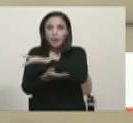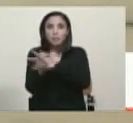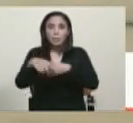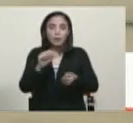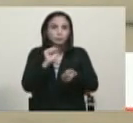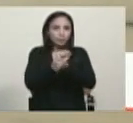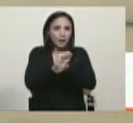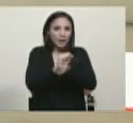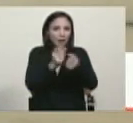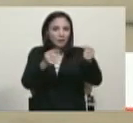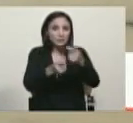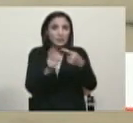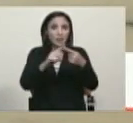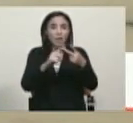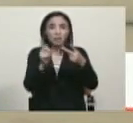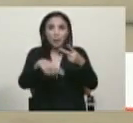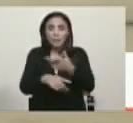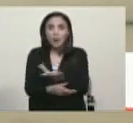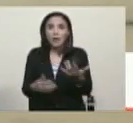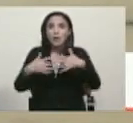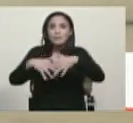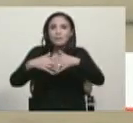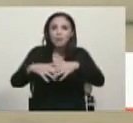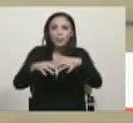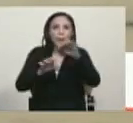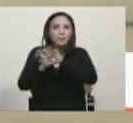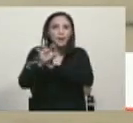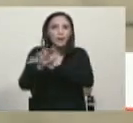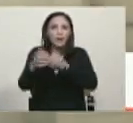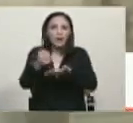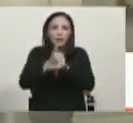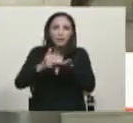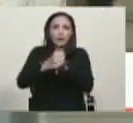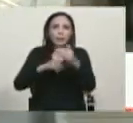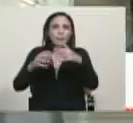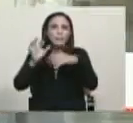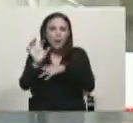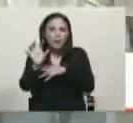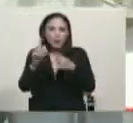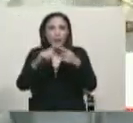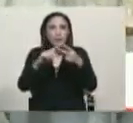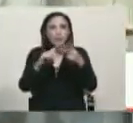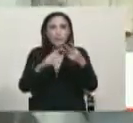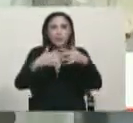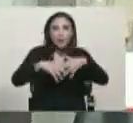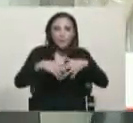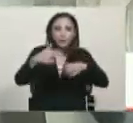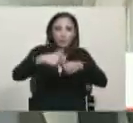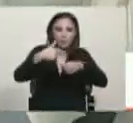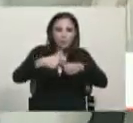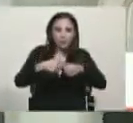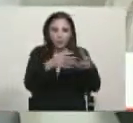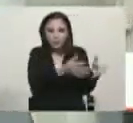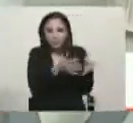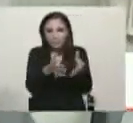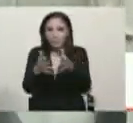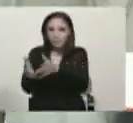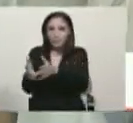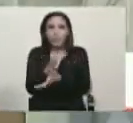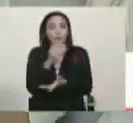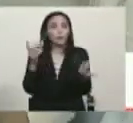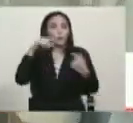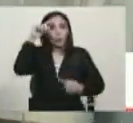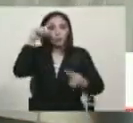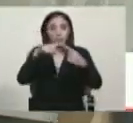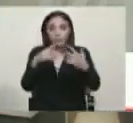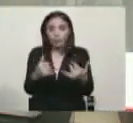en Farmapatria, en PDVSA y en el sector salud Zulia. Correcto. Sí. Ahora el impulso es, bueno, seguir produciendo. Hay bueno